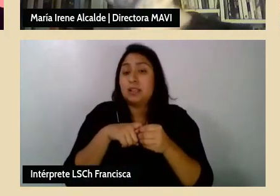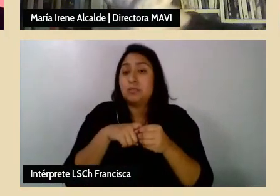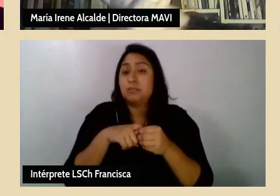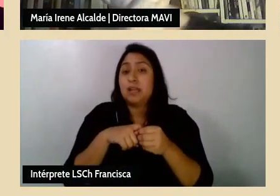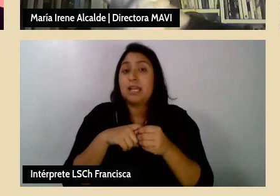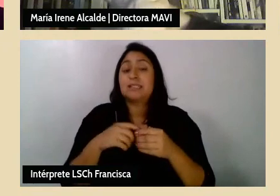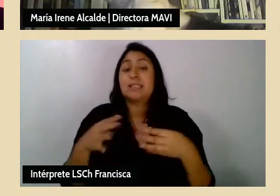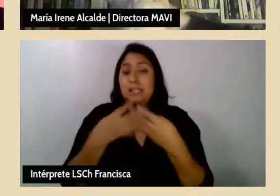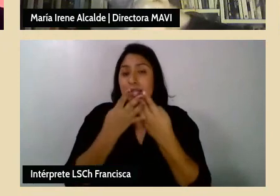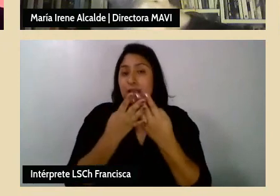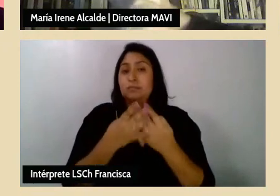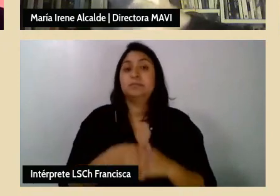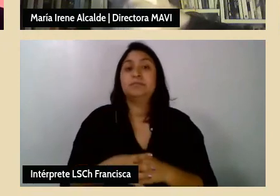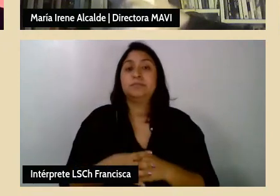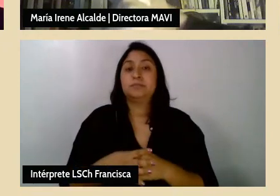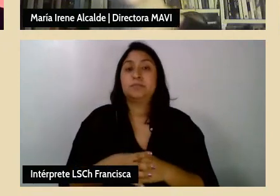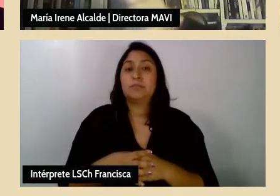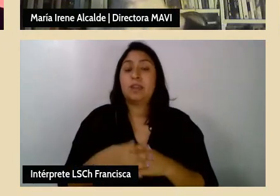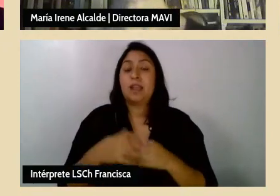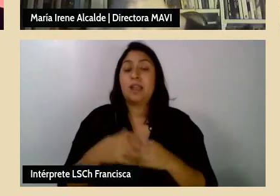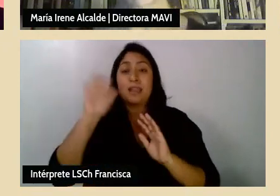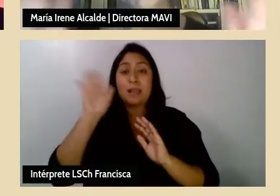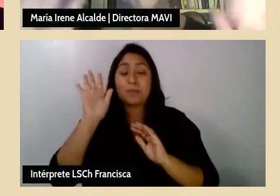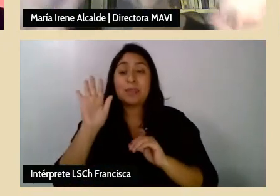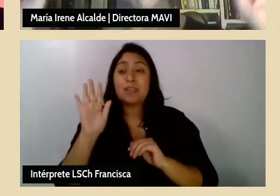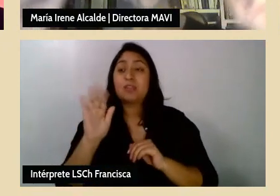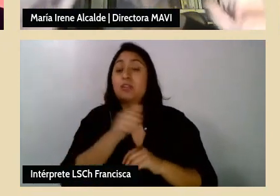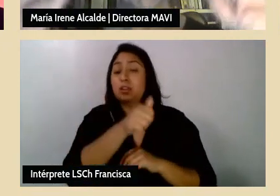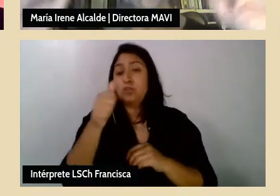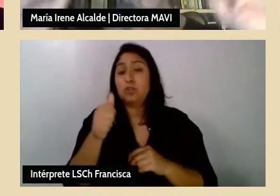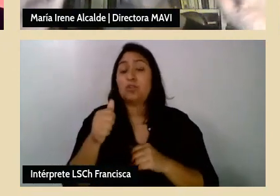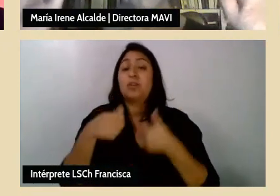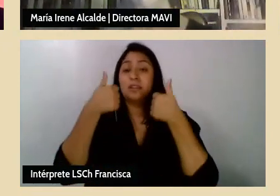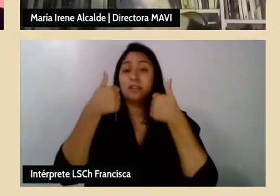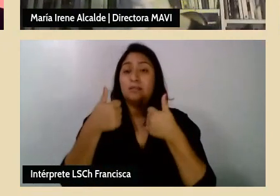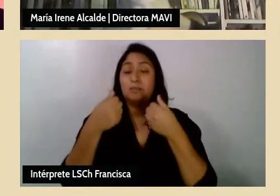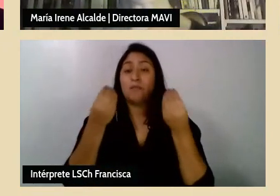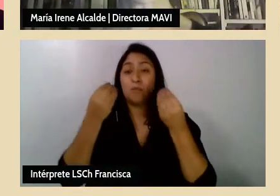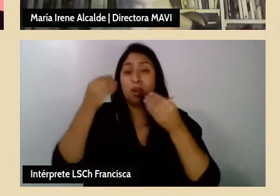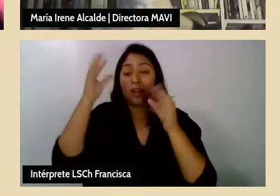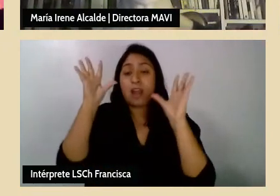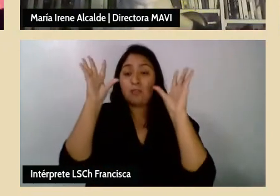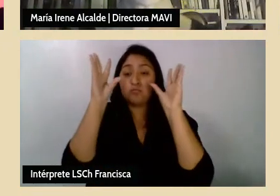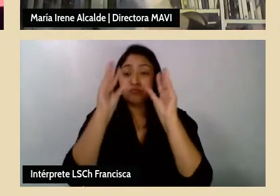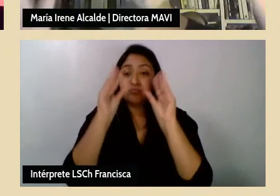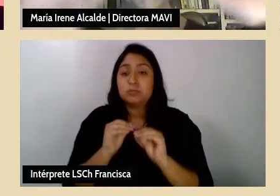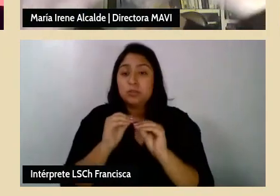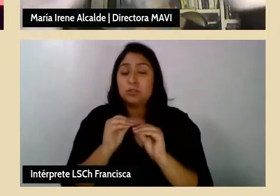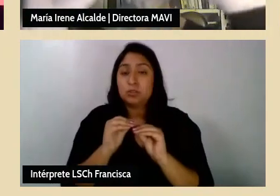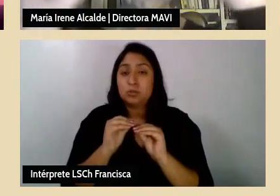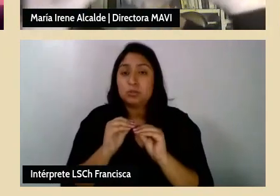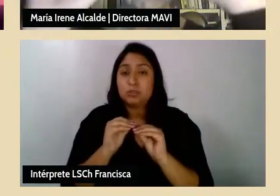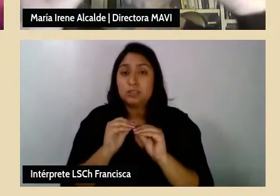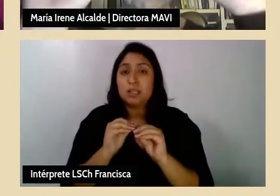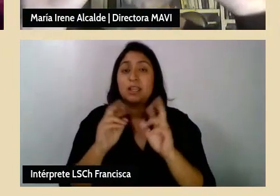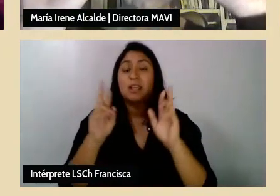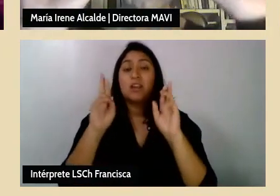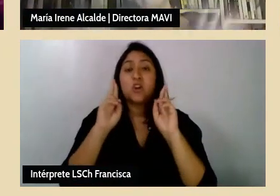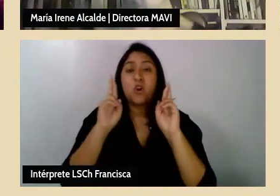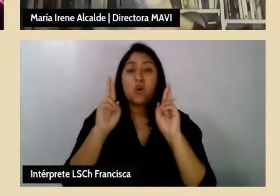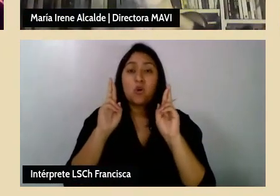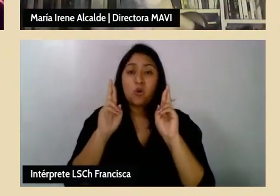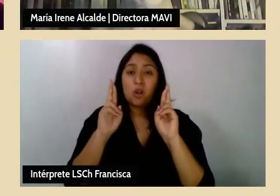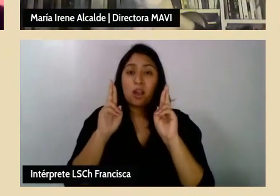más, me despido de todas y todos. Que estén muy bien. Buenas noches y que tengan, ojalá,